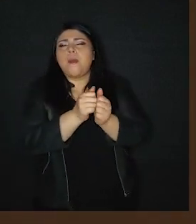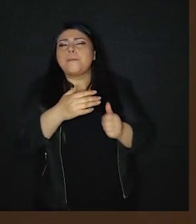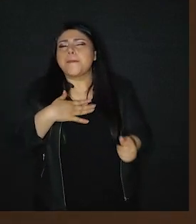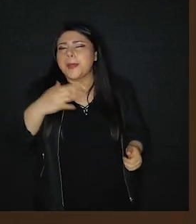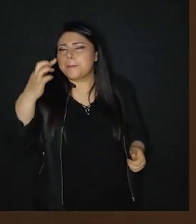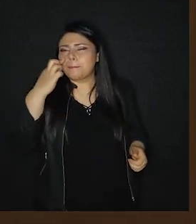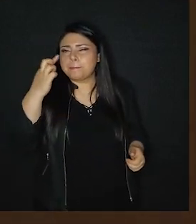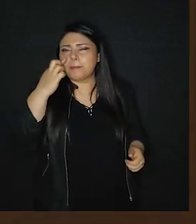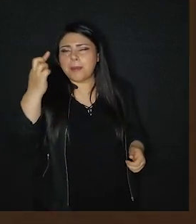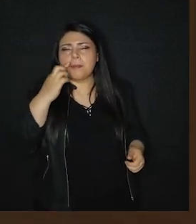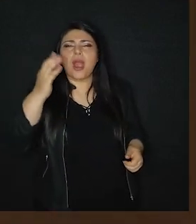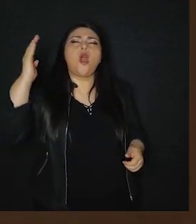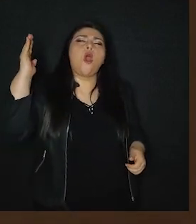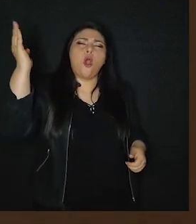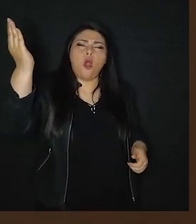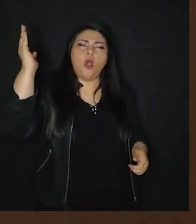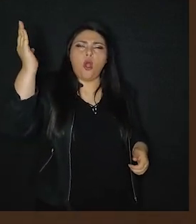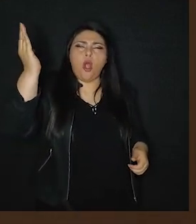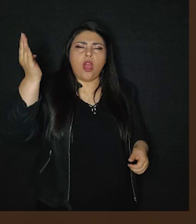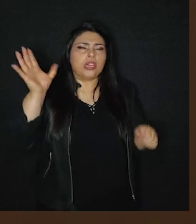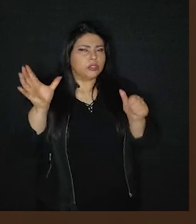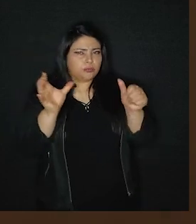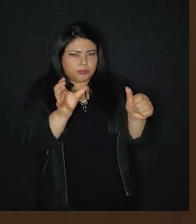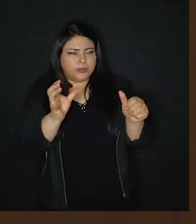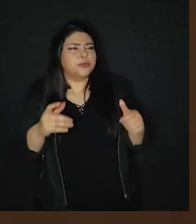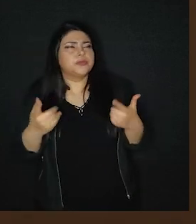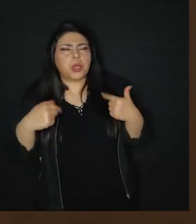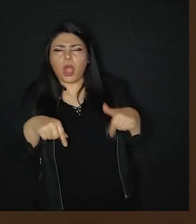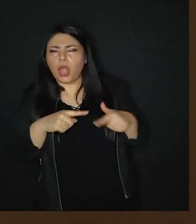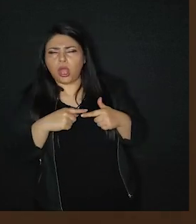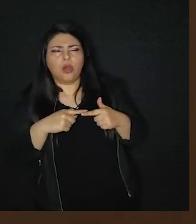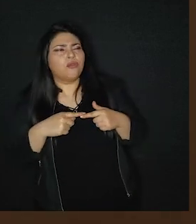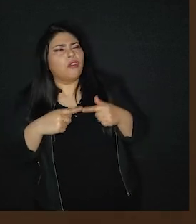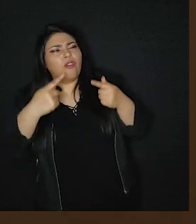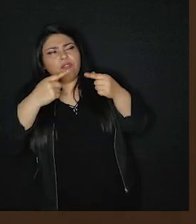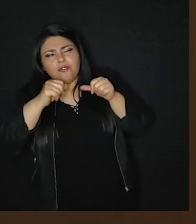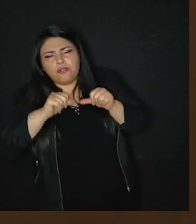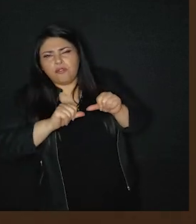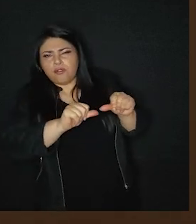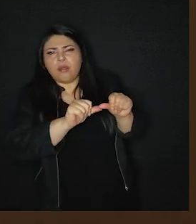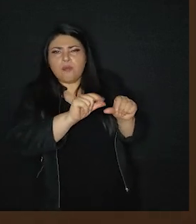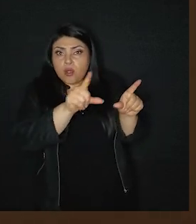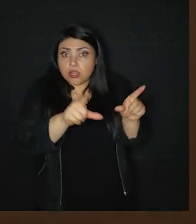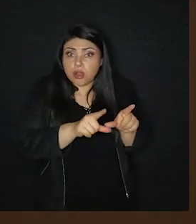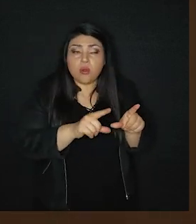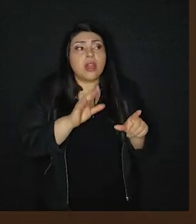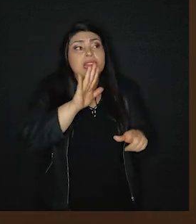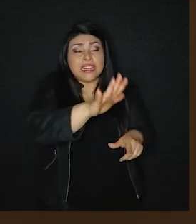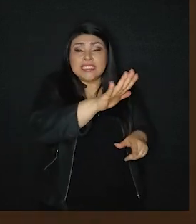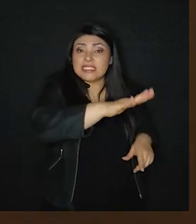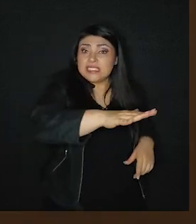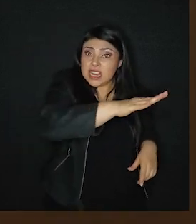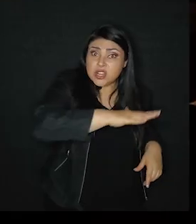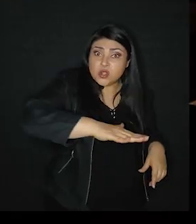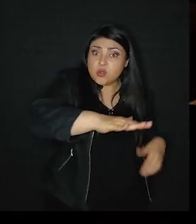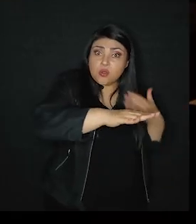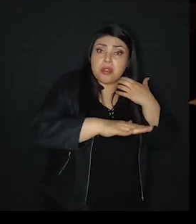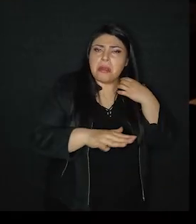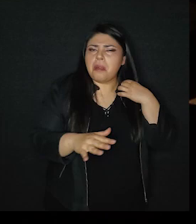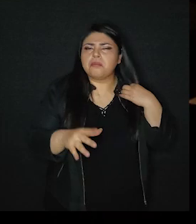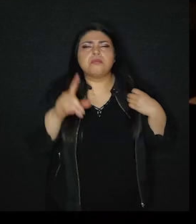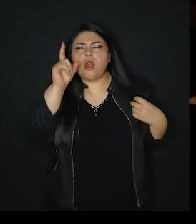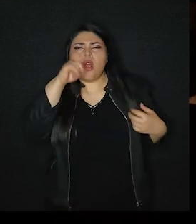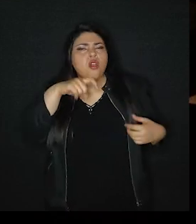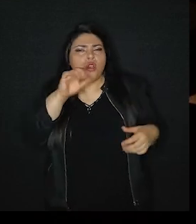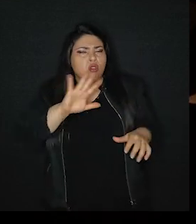mucho tiempo y lo Acompañé a mi papá y estábamos en un en una relaciones que no eran propiedad